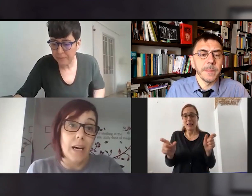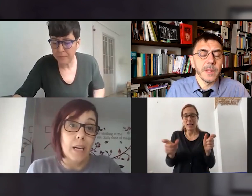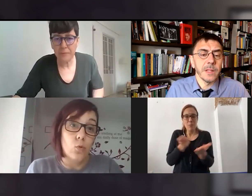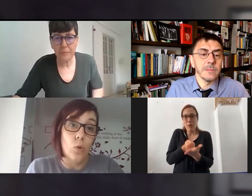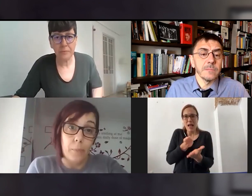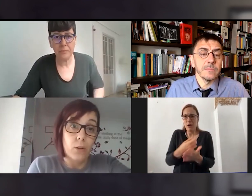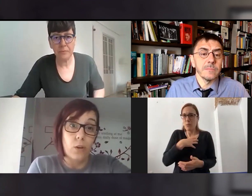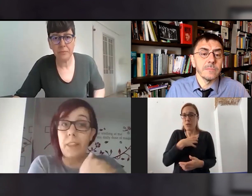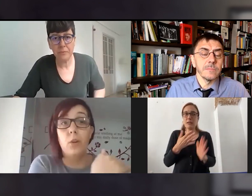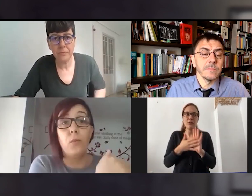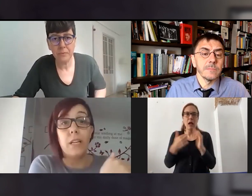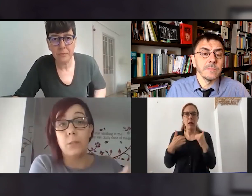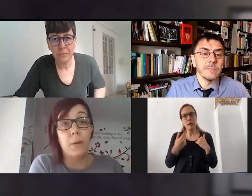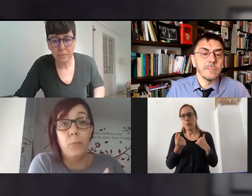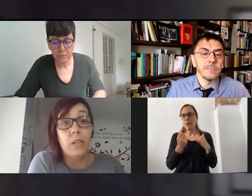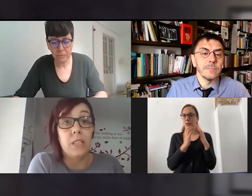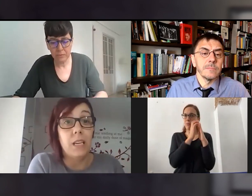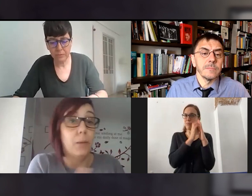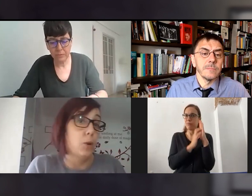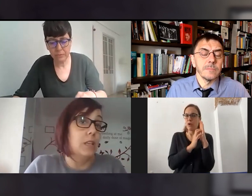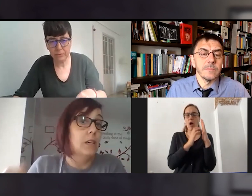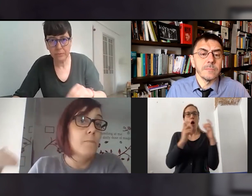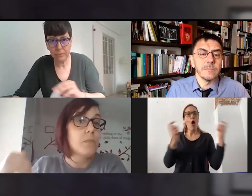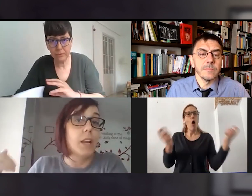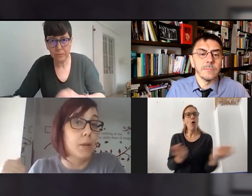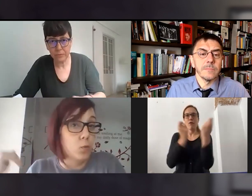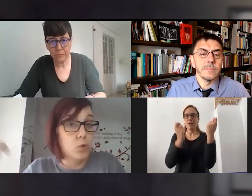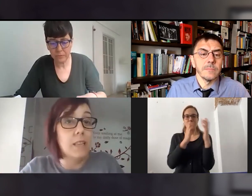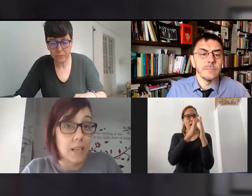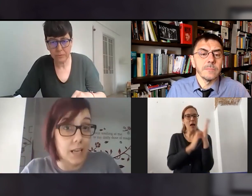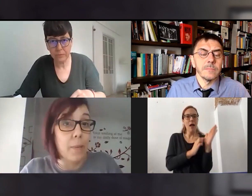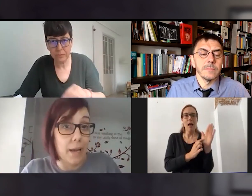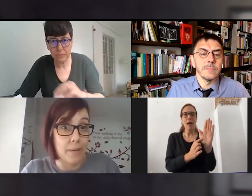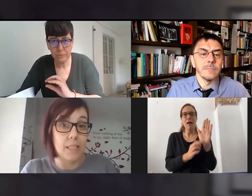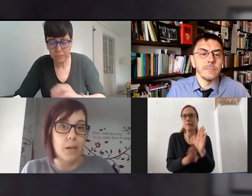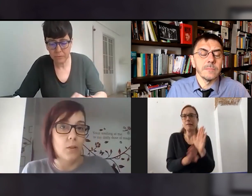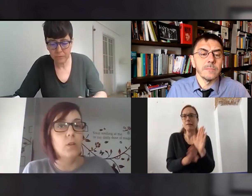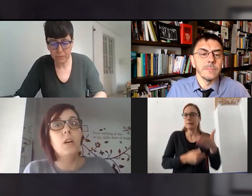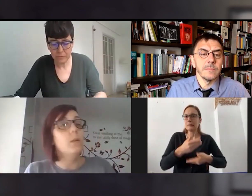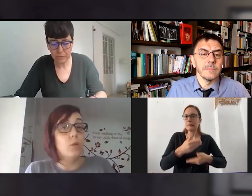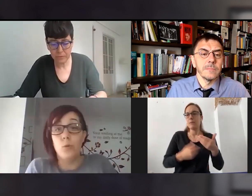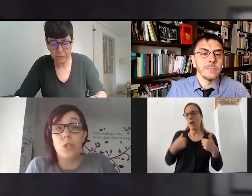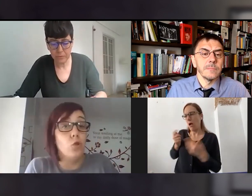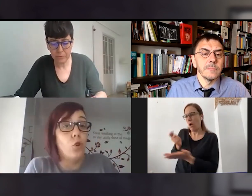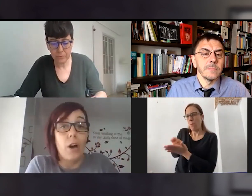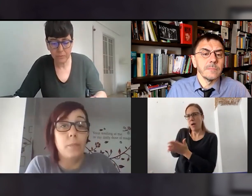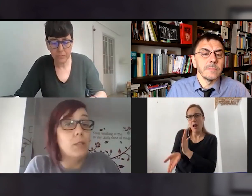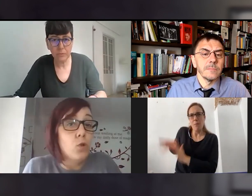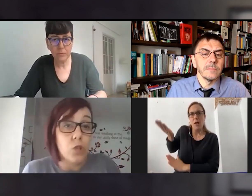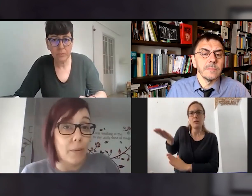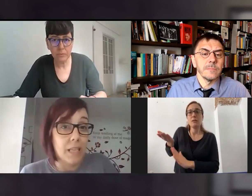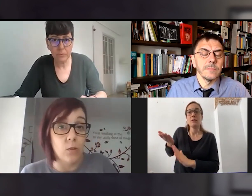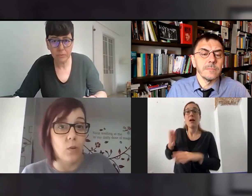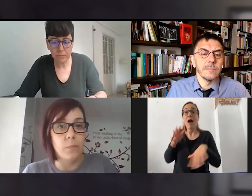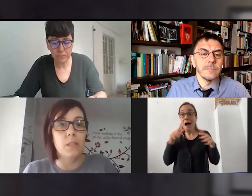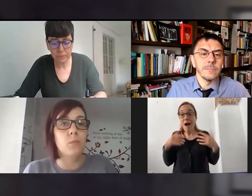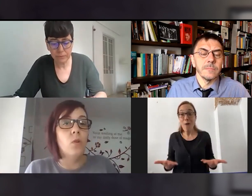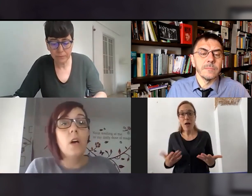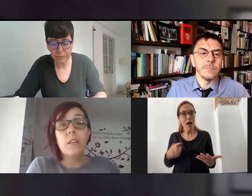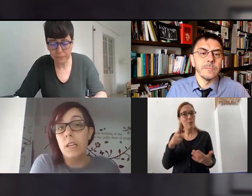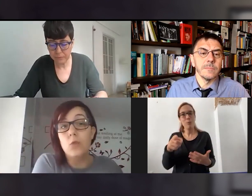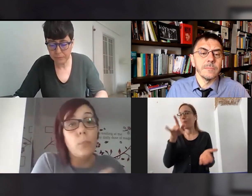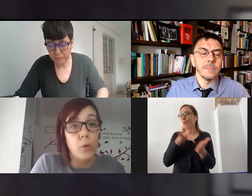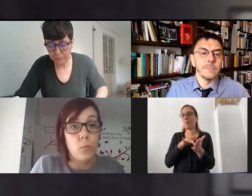que rebajar tú el precio y hacer ofertas para poder seguir, pero a ti te repercutía en tener que pagar más IVA, ¿no? Bueno, pues eso ahora mismo no está pasando. Ahora